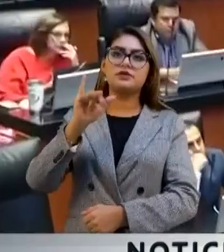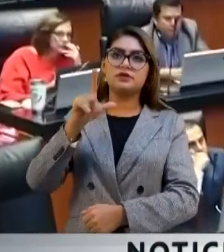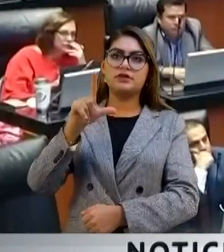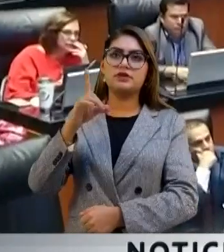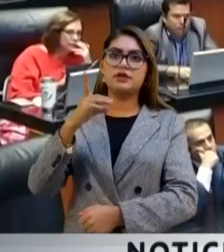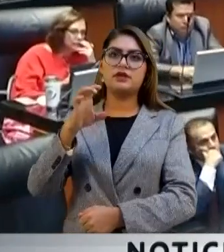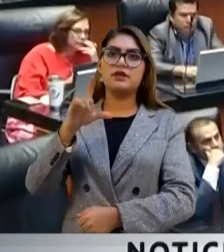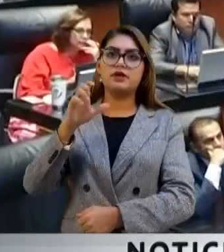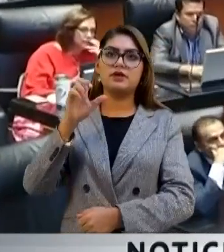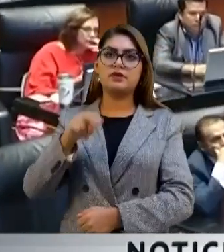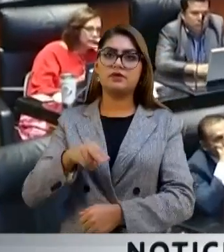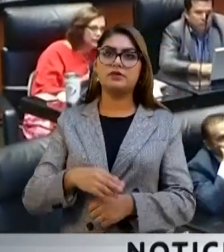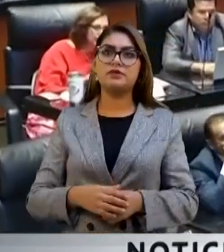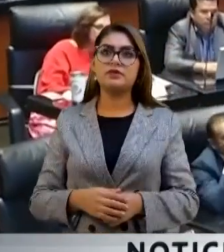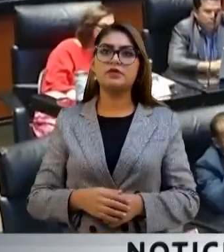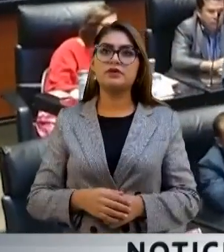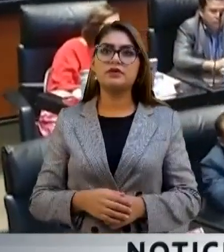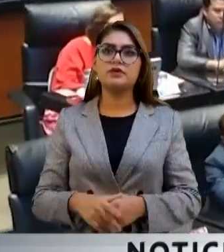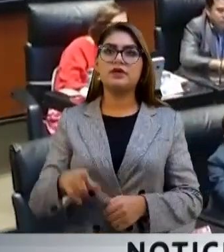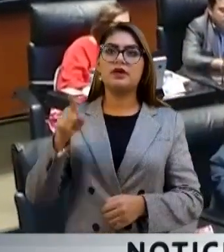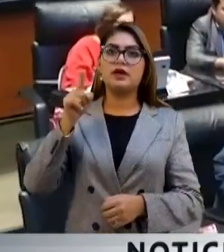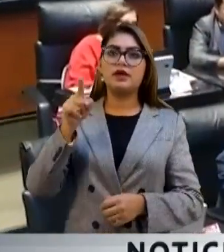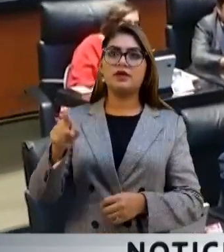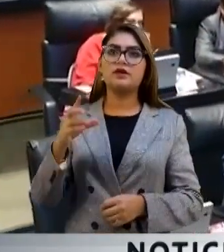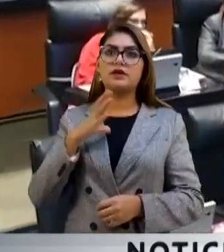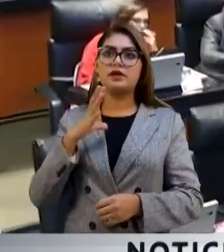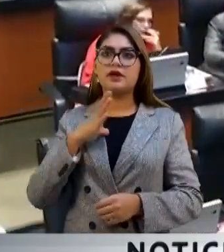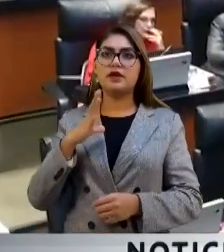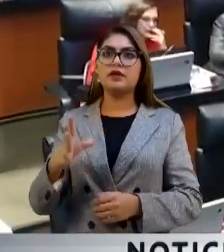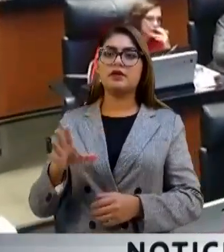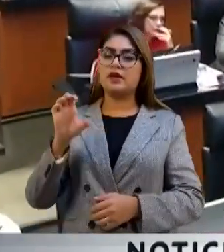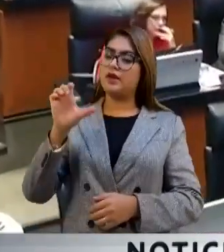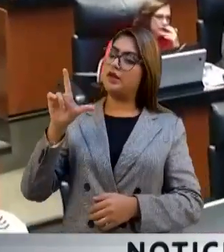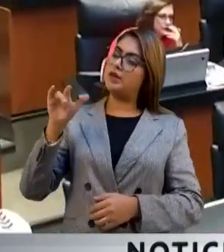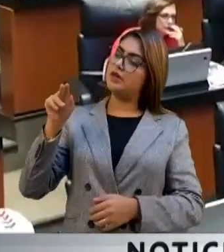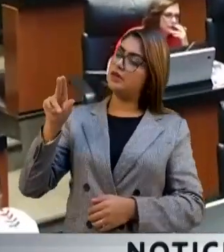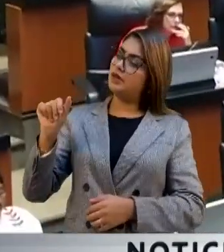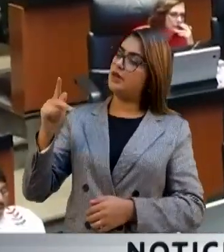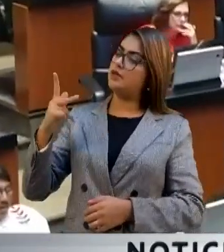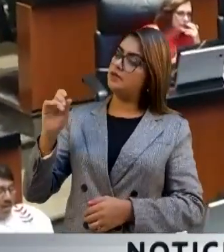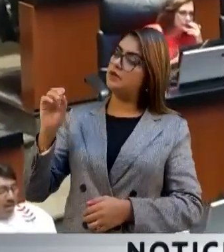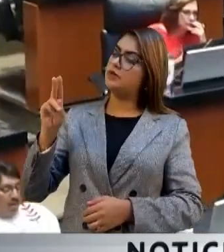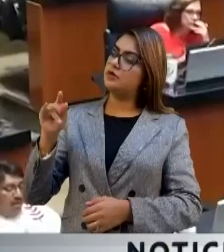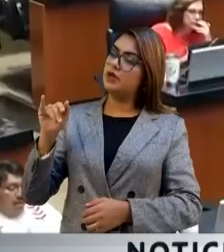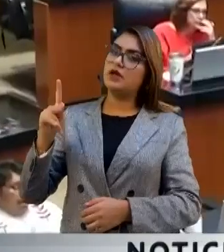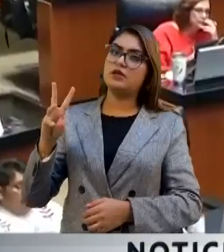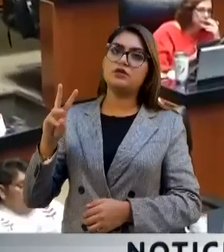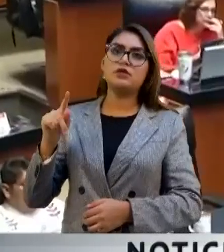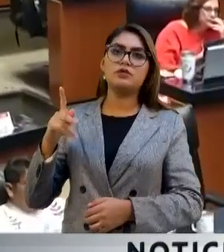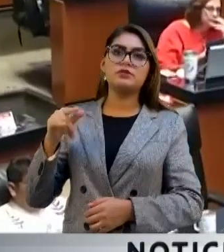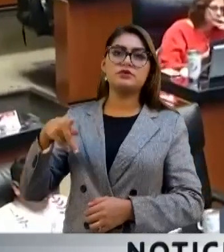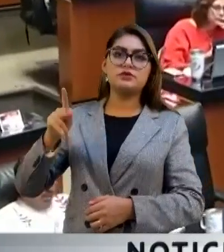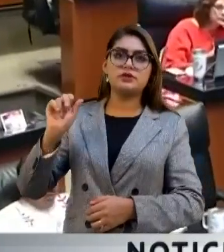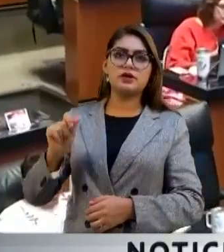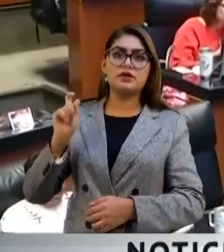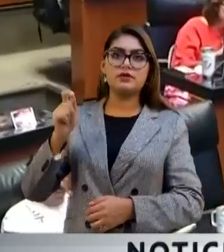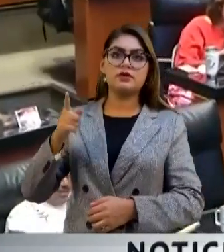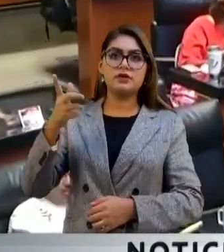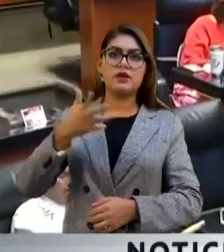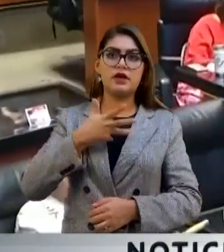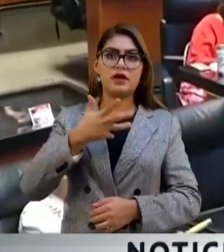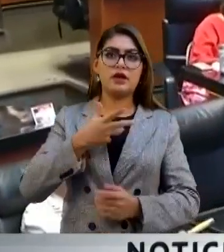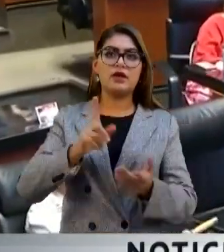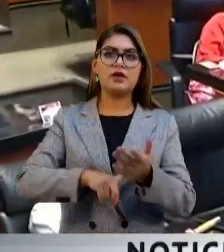La figura que representa a doña Elena Poniatowska es referente de compromiso social, de espíritu cívico,